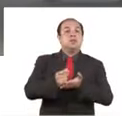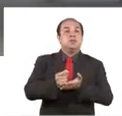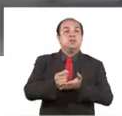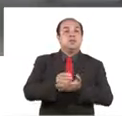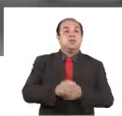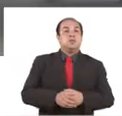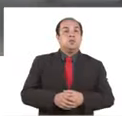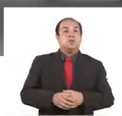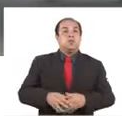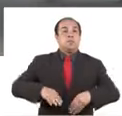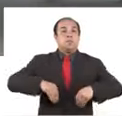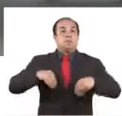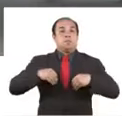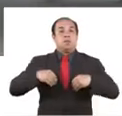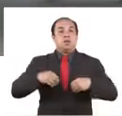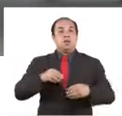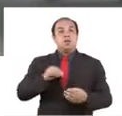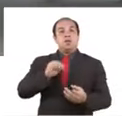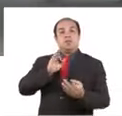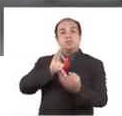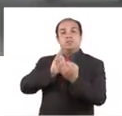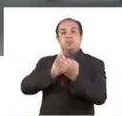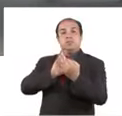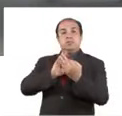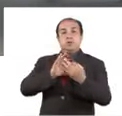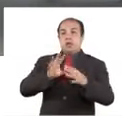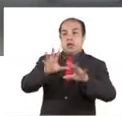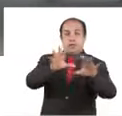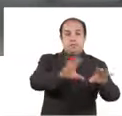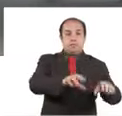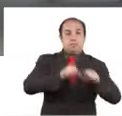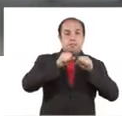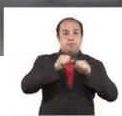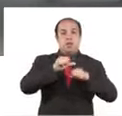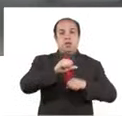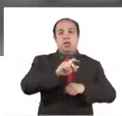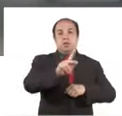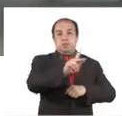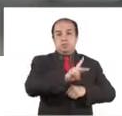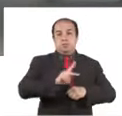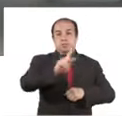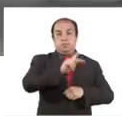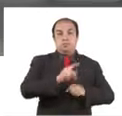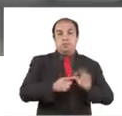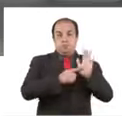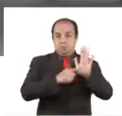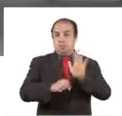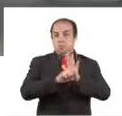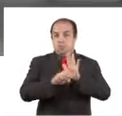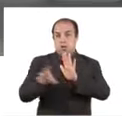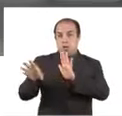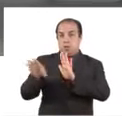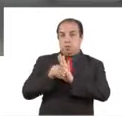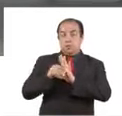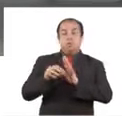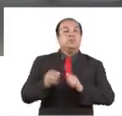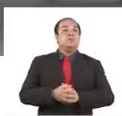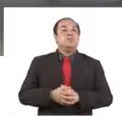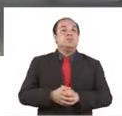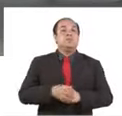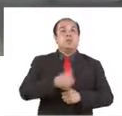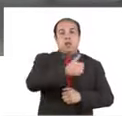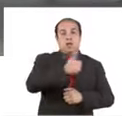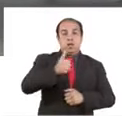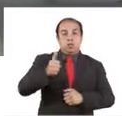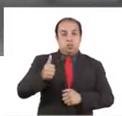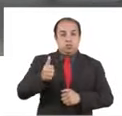salvar a la de los demás. Tengan ese ejemplo. y el ejemplo de cada una de sus compañeros